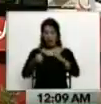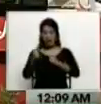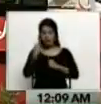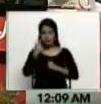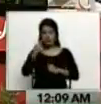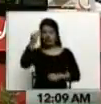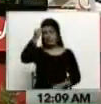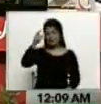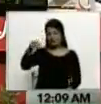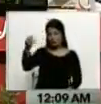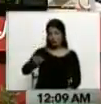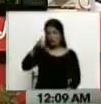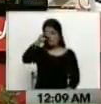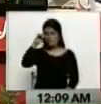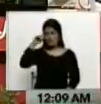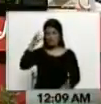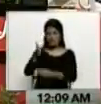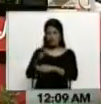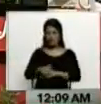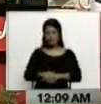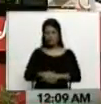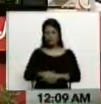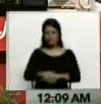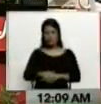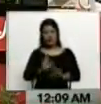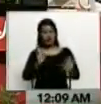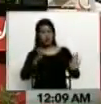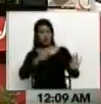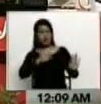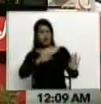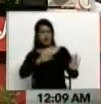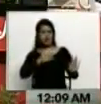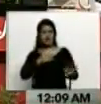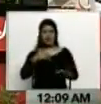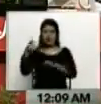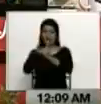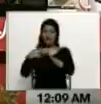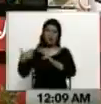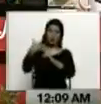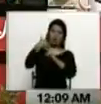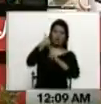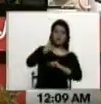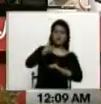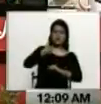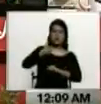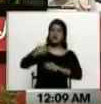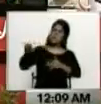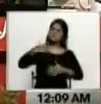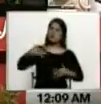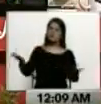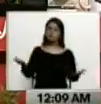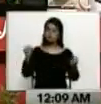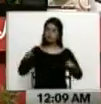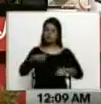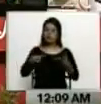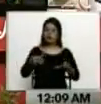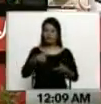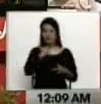bola van a detener a diosdado soy un perseguido del gobierno vengan a buscarme si